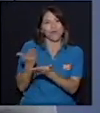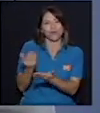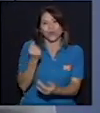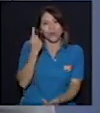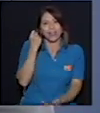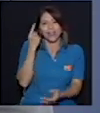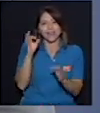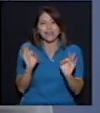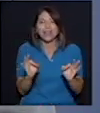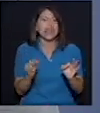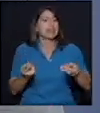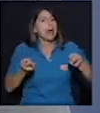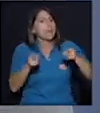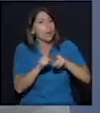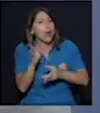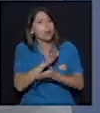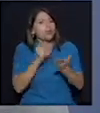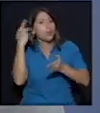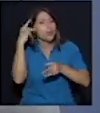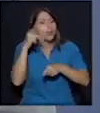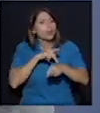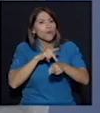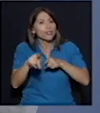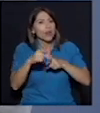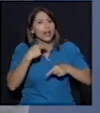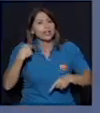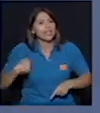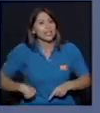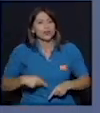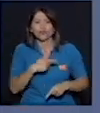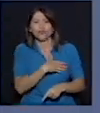tampoco a algunos de los políticos profesionales chinos les gusta el estilo,